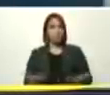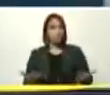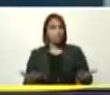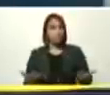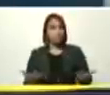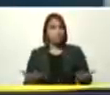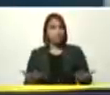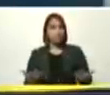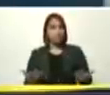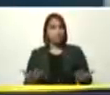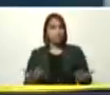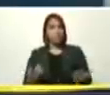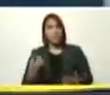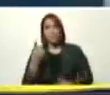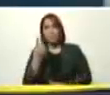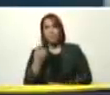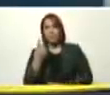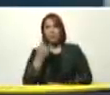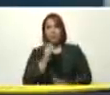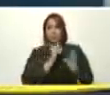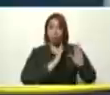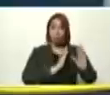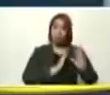Para eso hace falta organización.